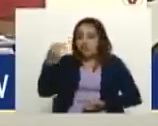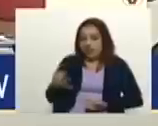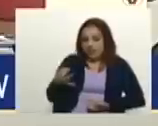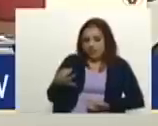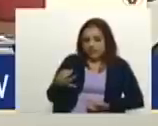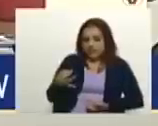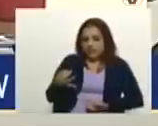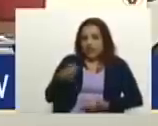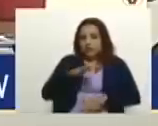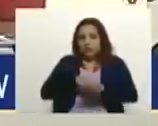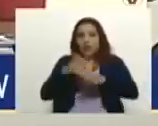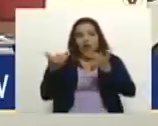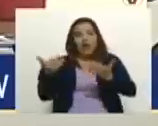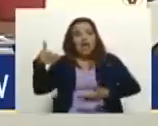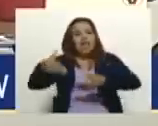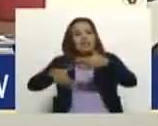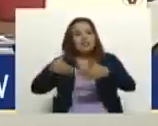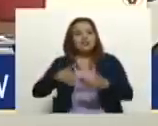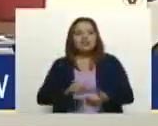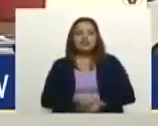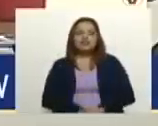Porque vienen elecciones.